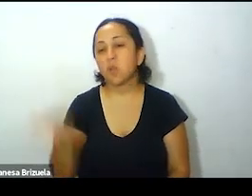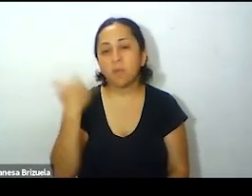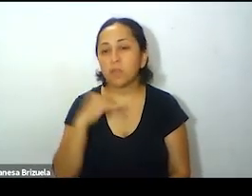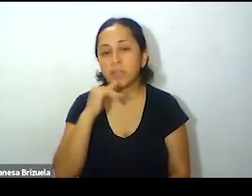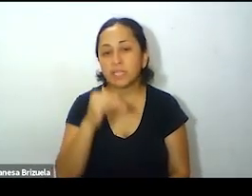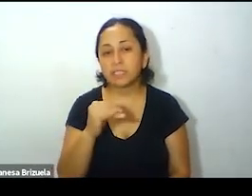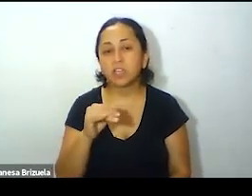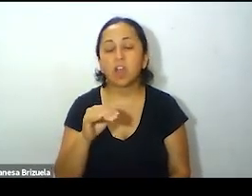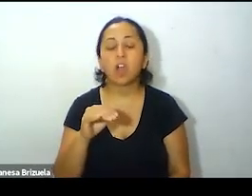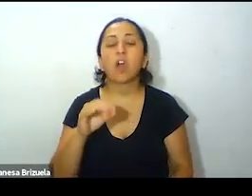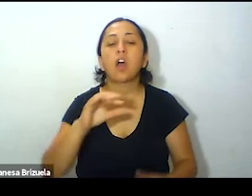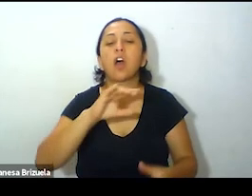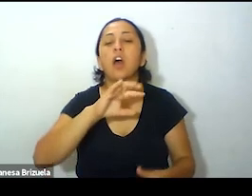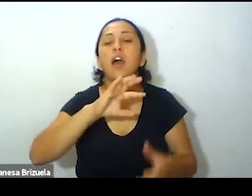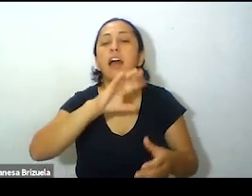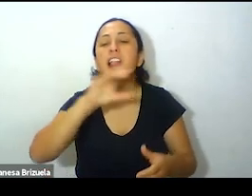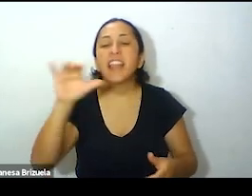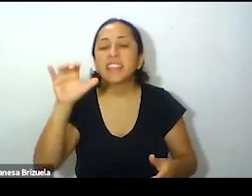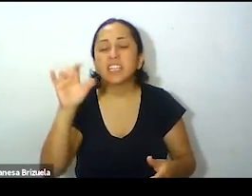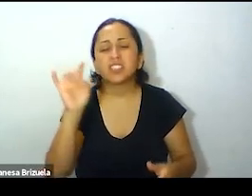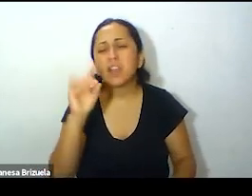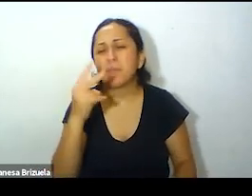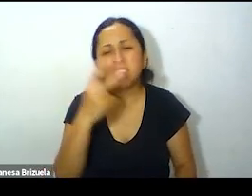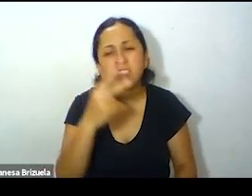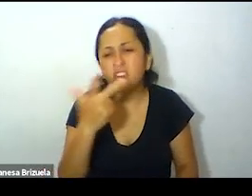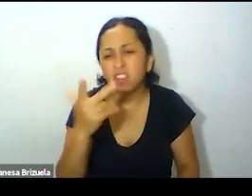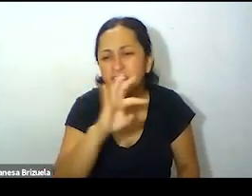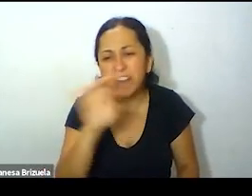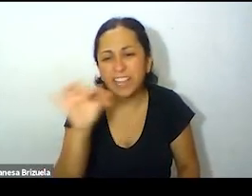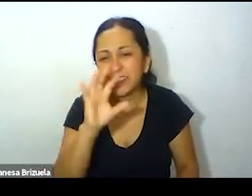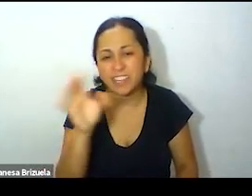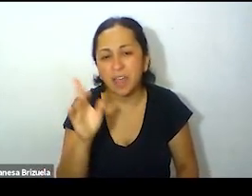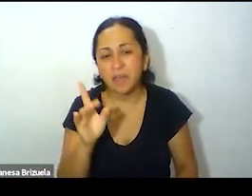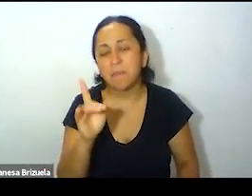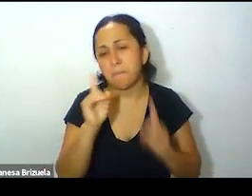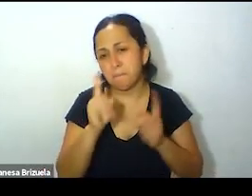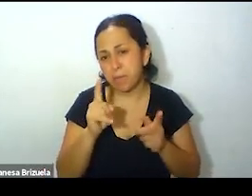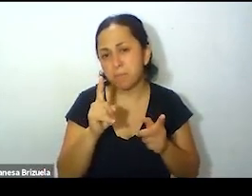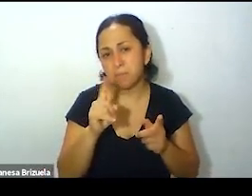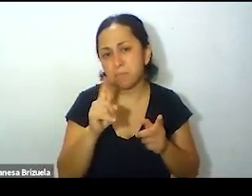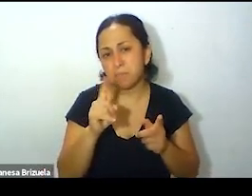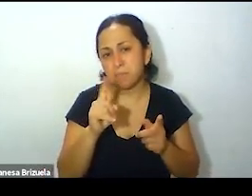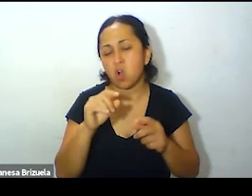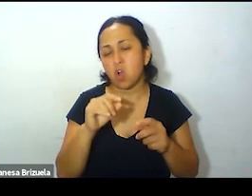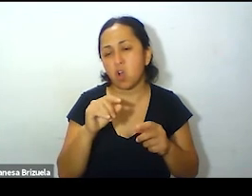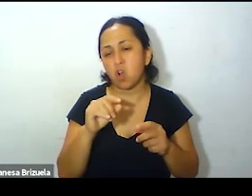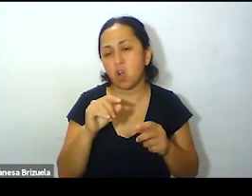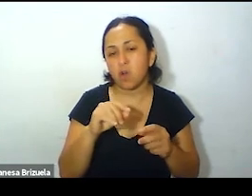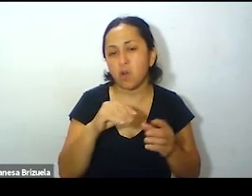Como les decía, en tipografía conviene usar no más de 2 o 3 fuentes distintas en el mismo